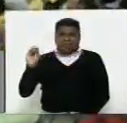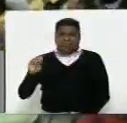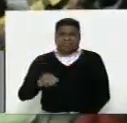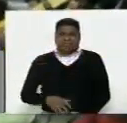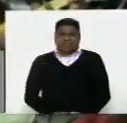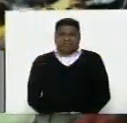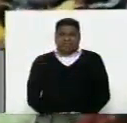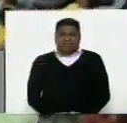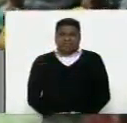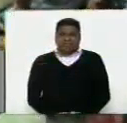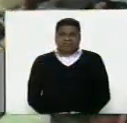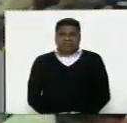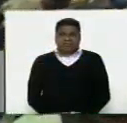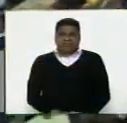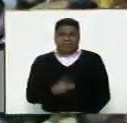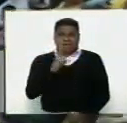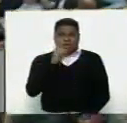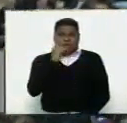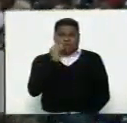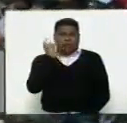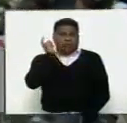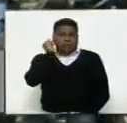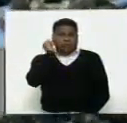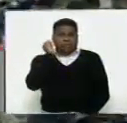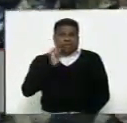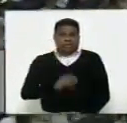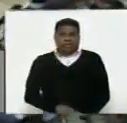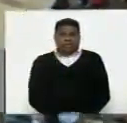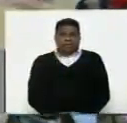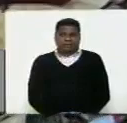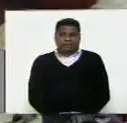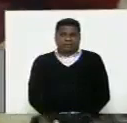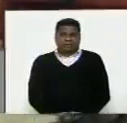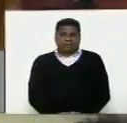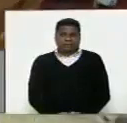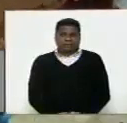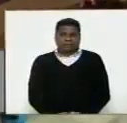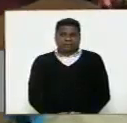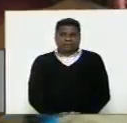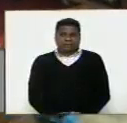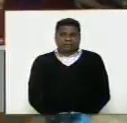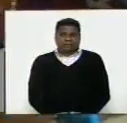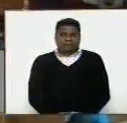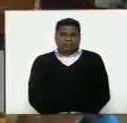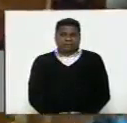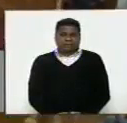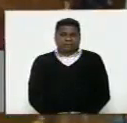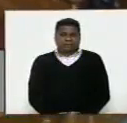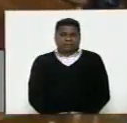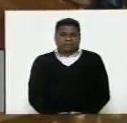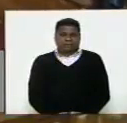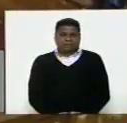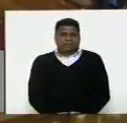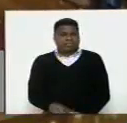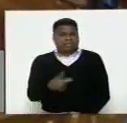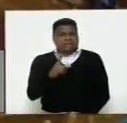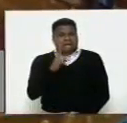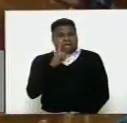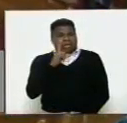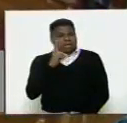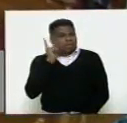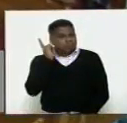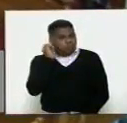a mujeres y hombres, porque hay mujeres más machistas que